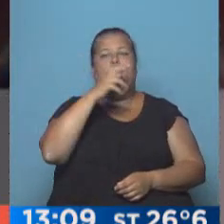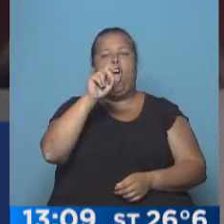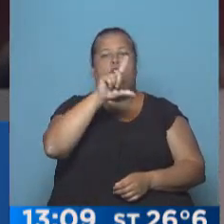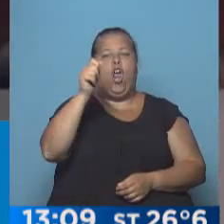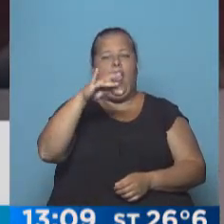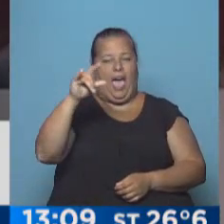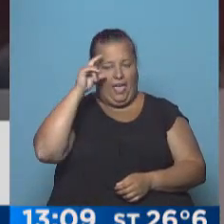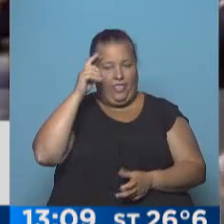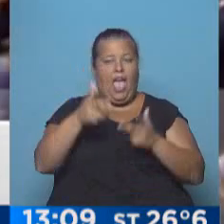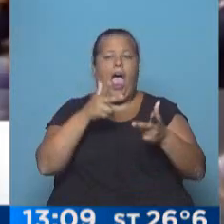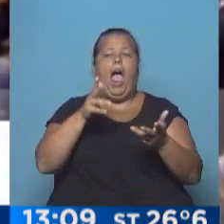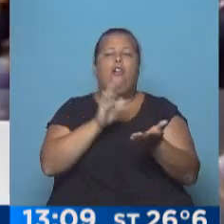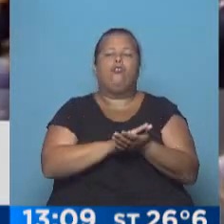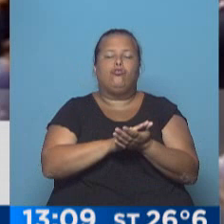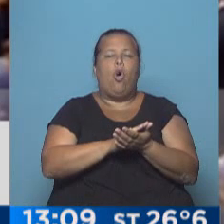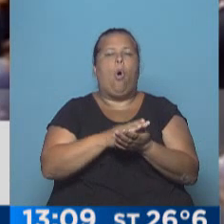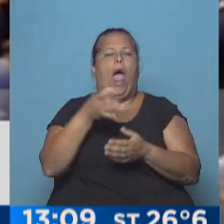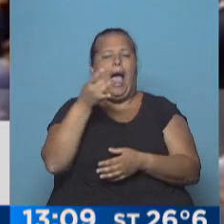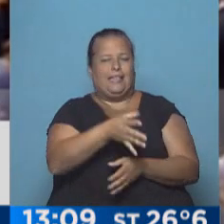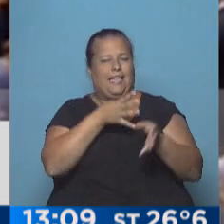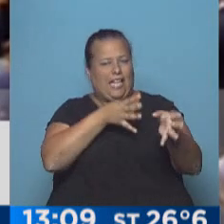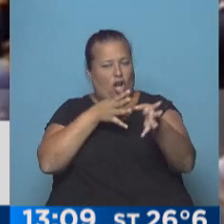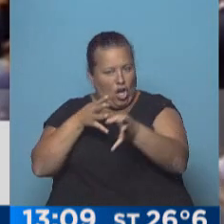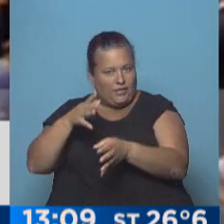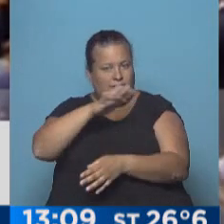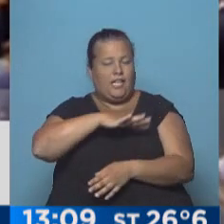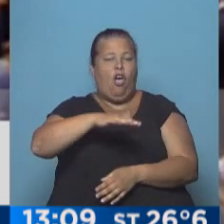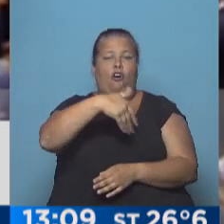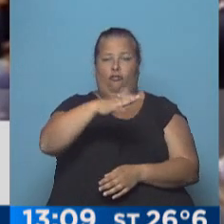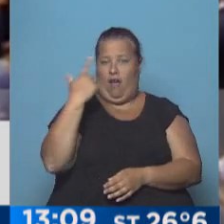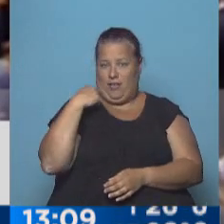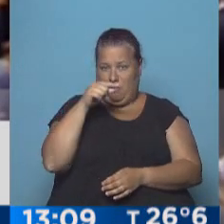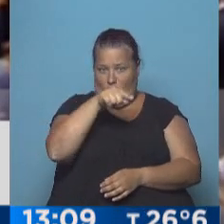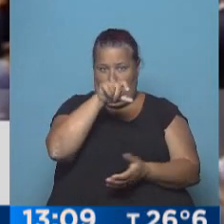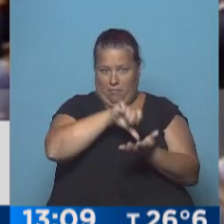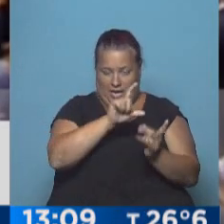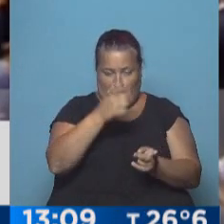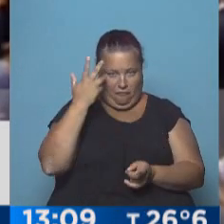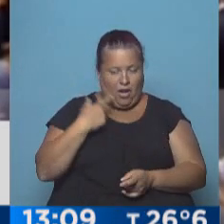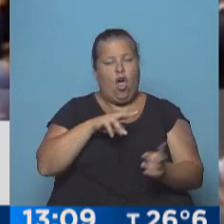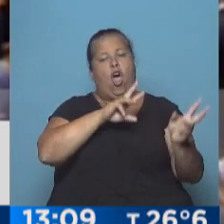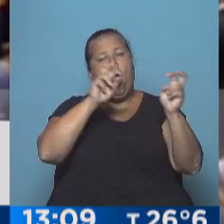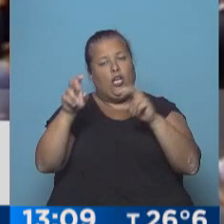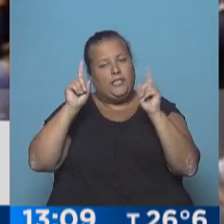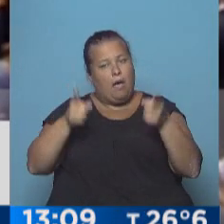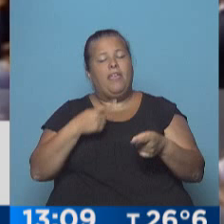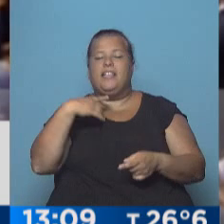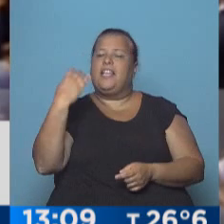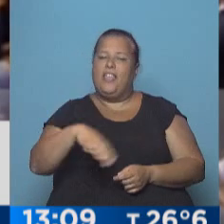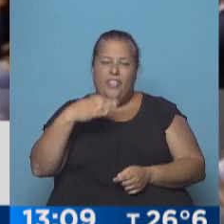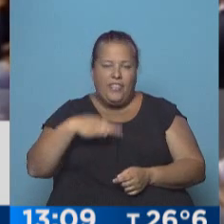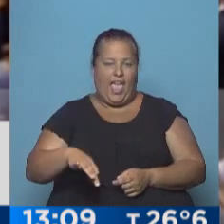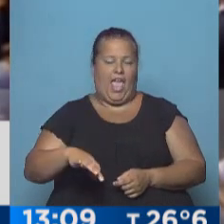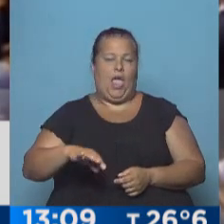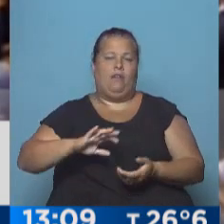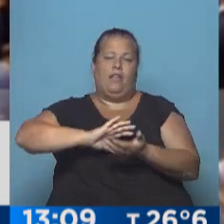y se refirió a los atentados terroristas ocurridos en las últimas horas en ese país. Entre otras cuestiones, señaló que debemos